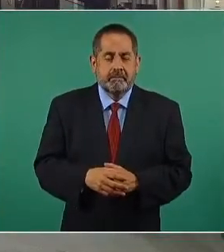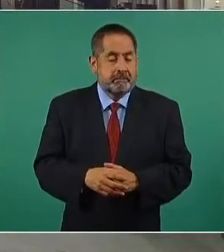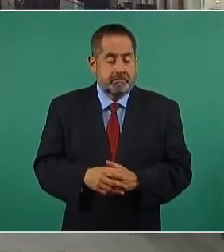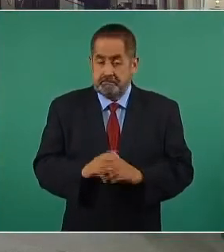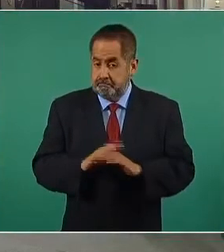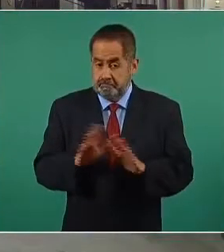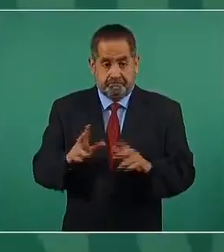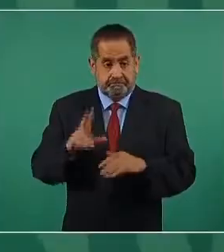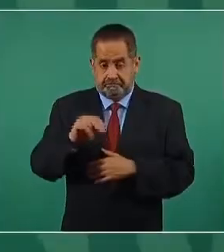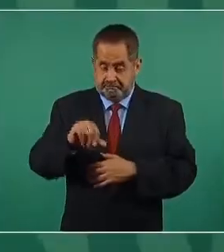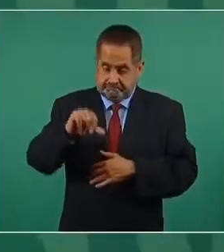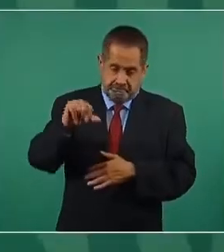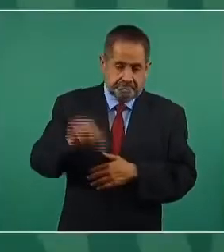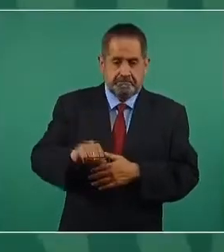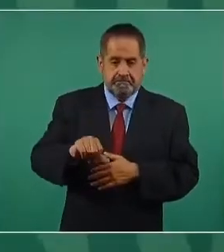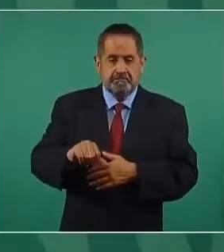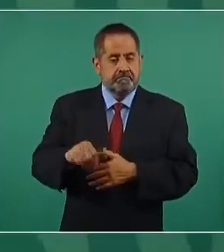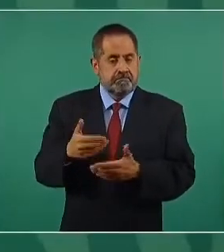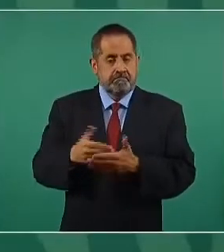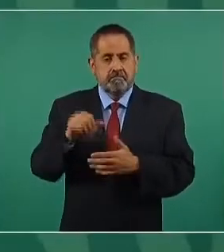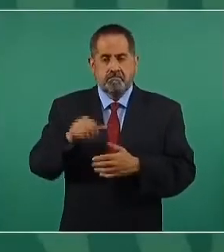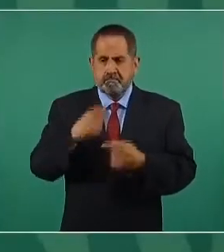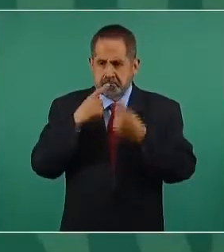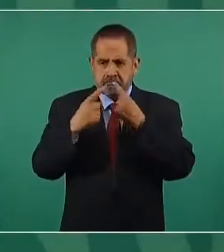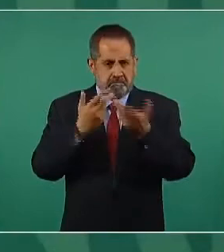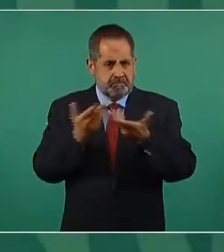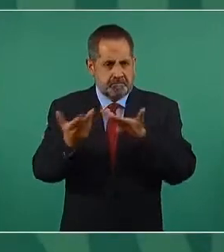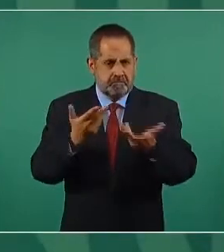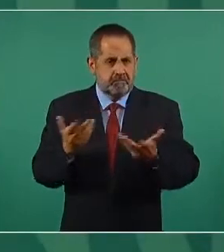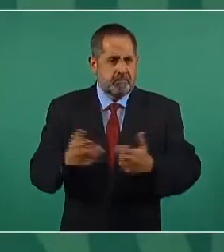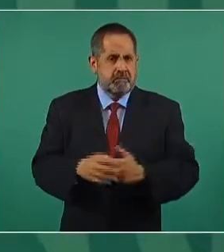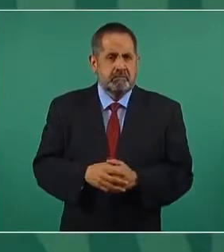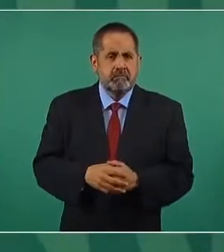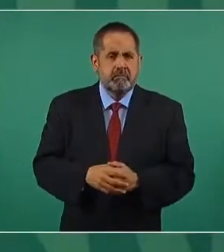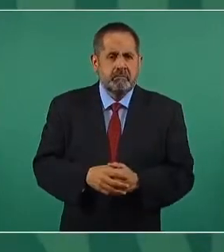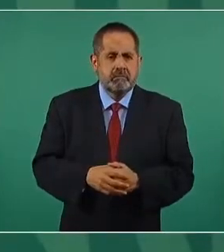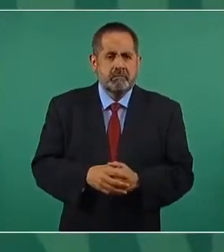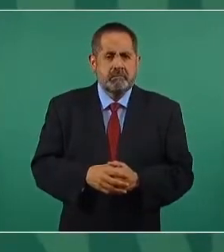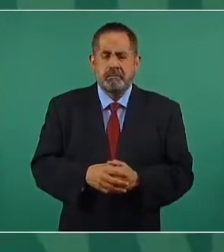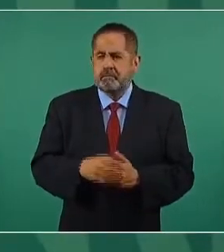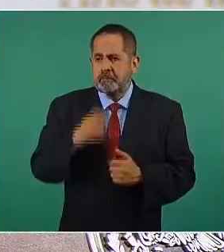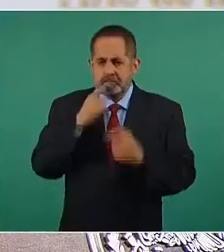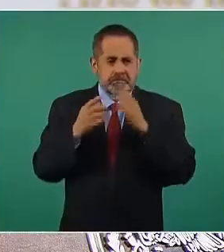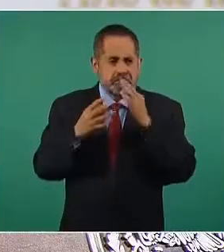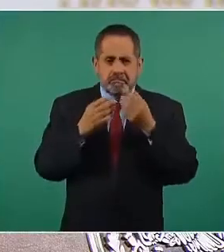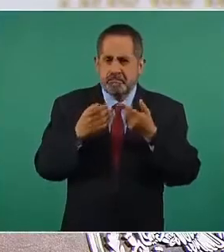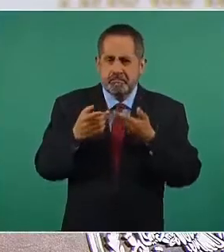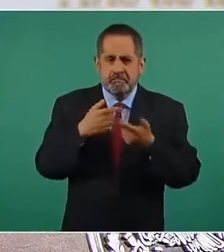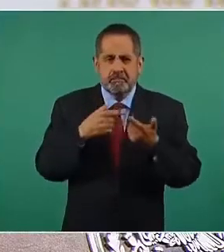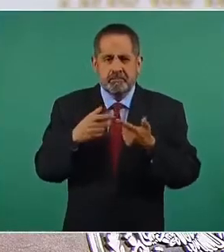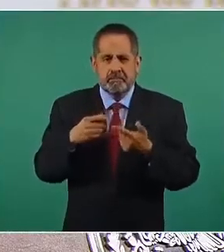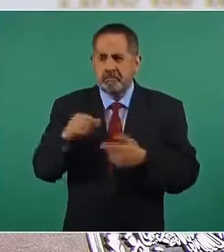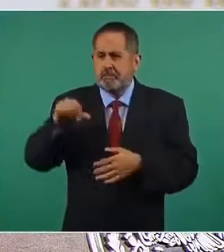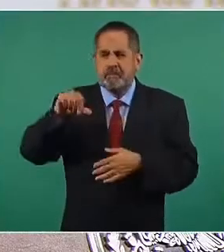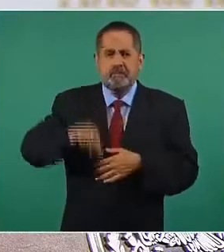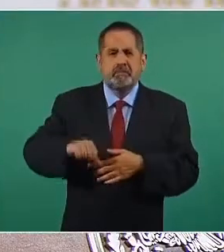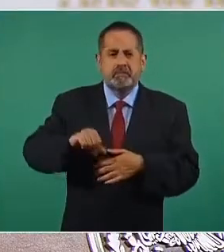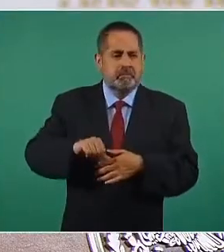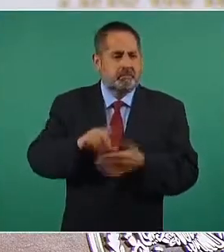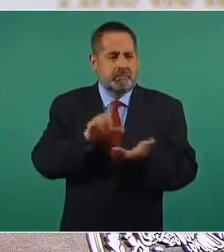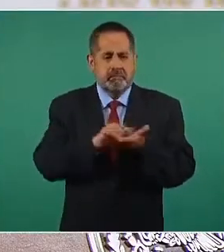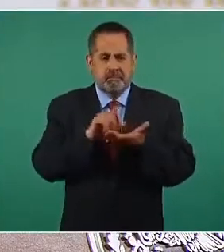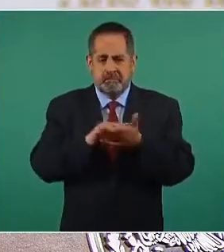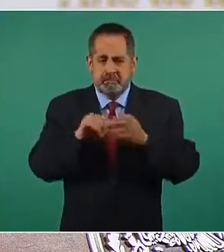Ahora no, ahora es más, la réplica se da en las